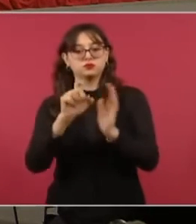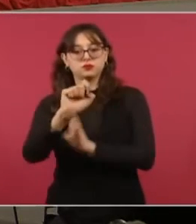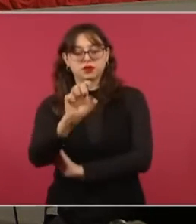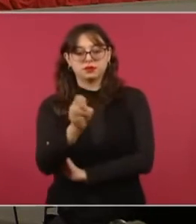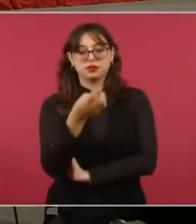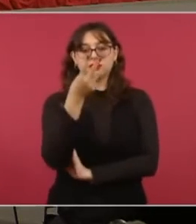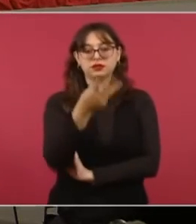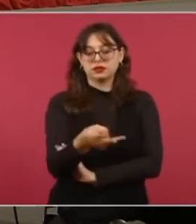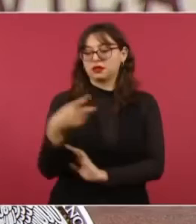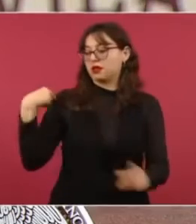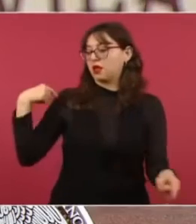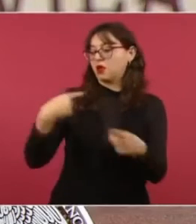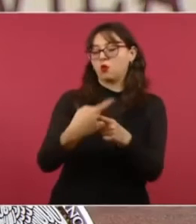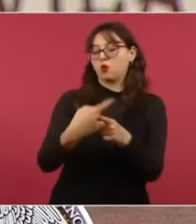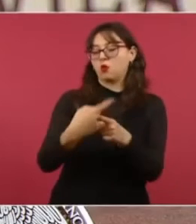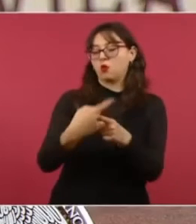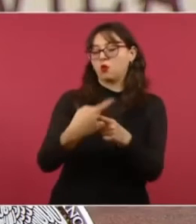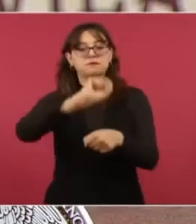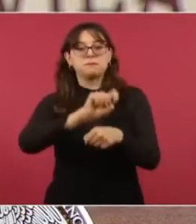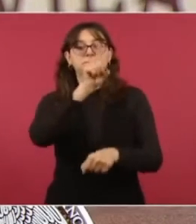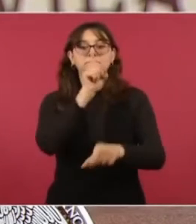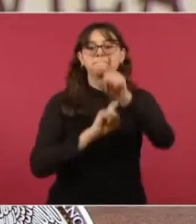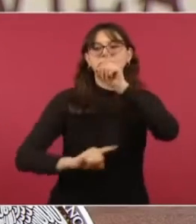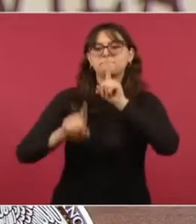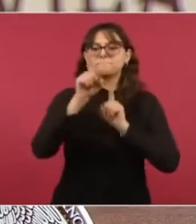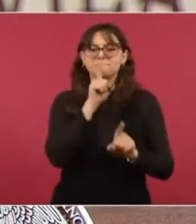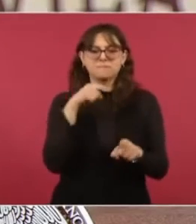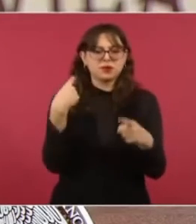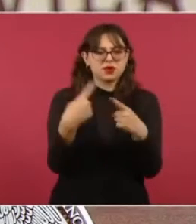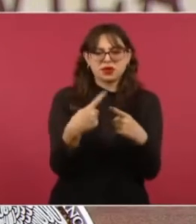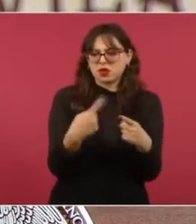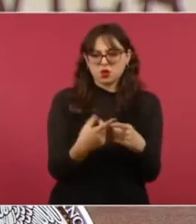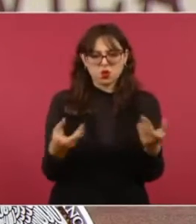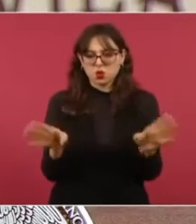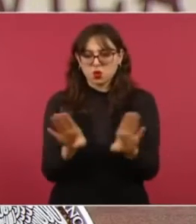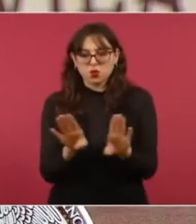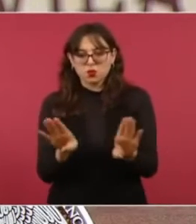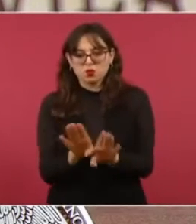las mentiras de la semana? Vamos a iniciar con la primera.